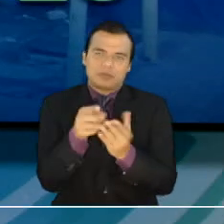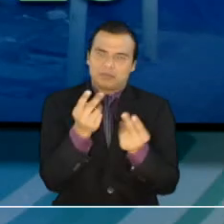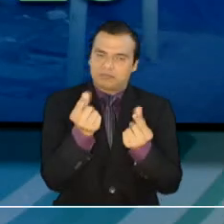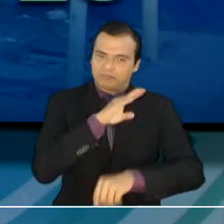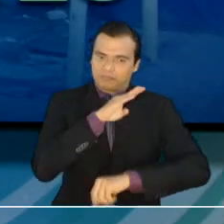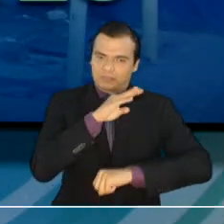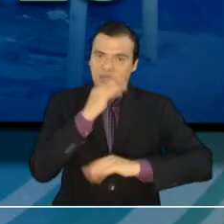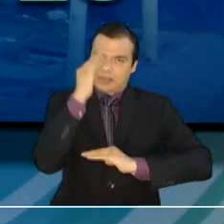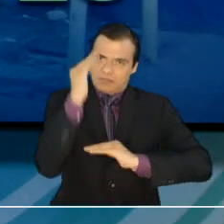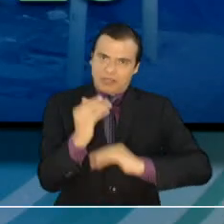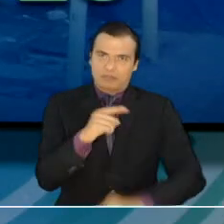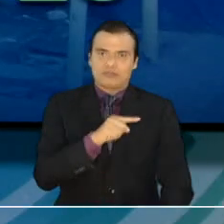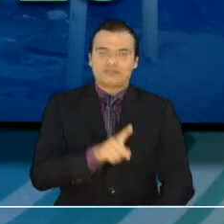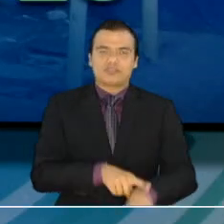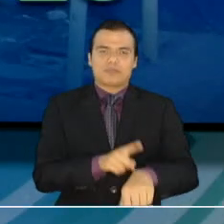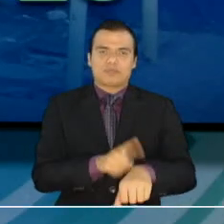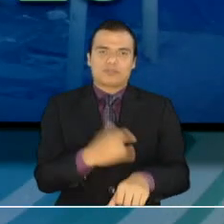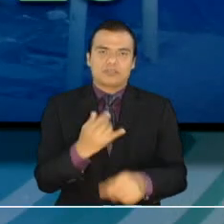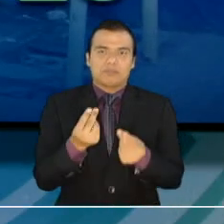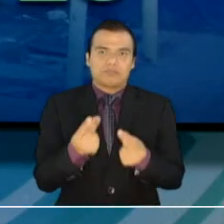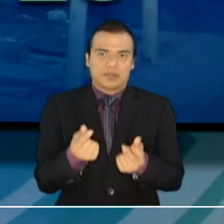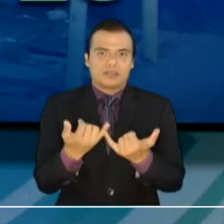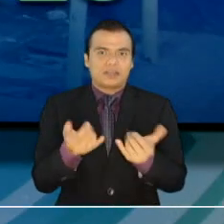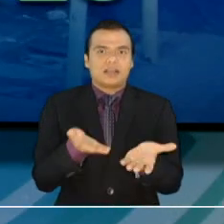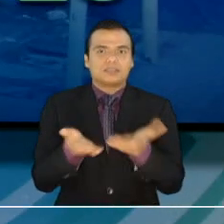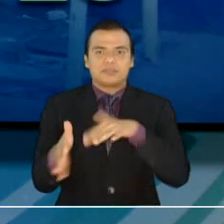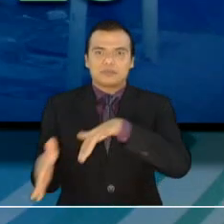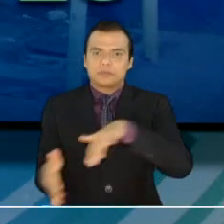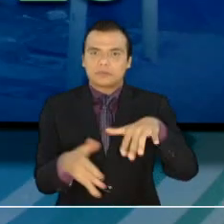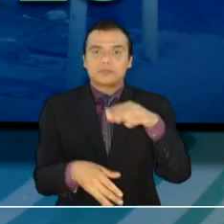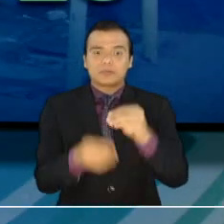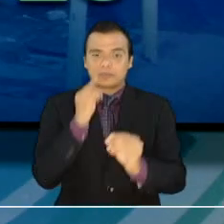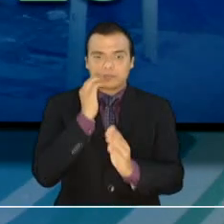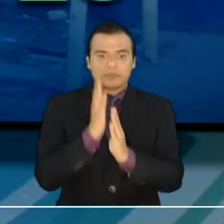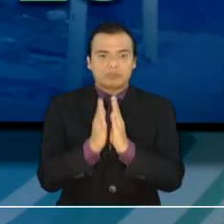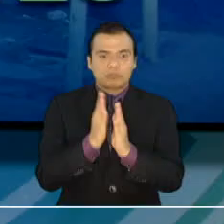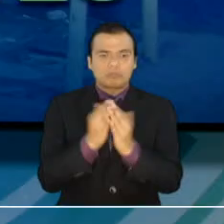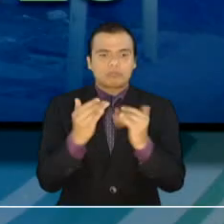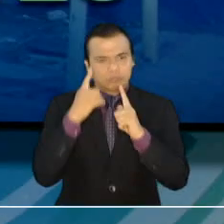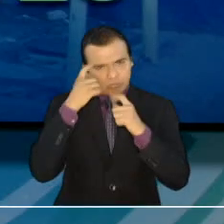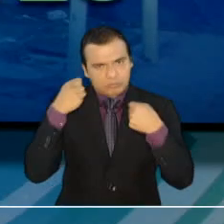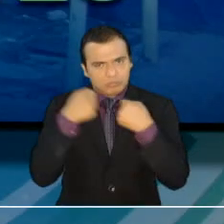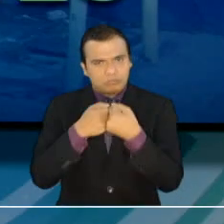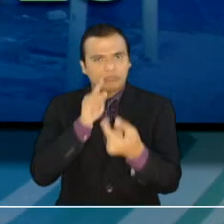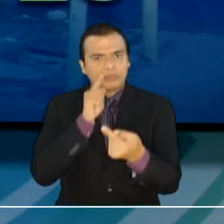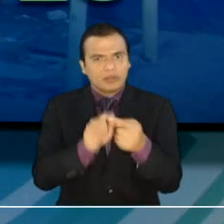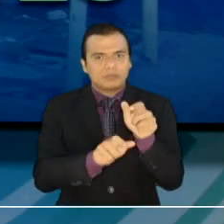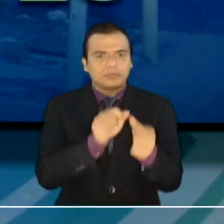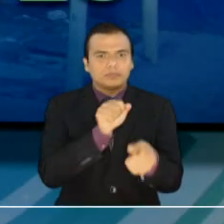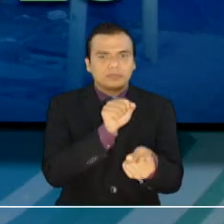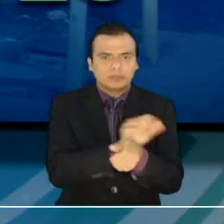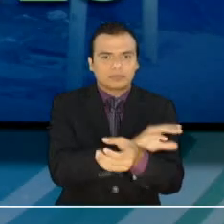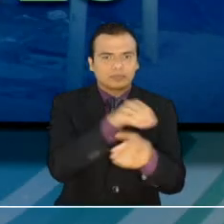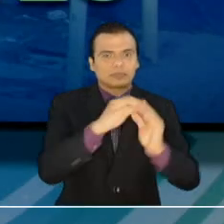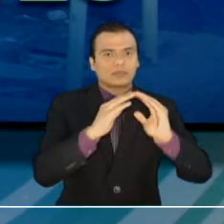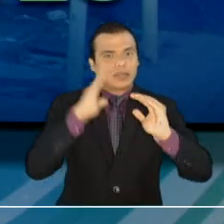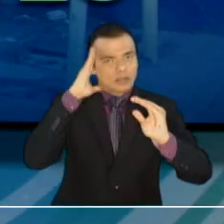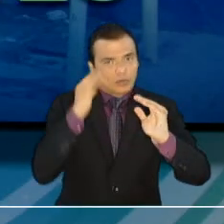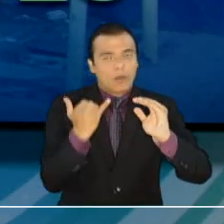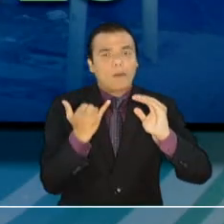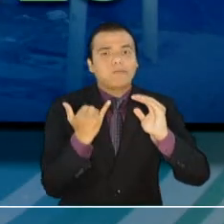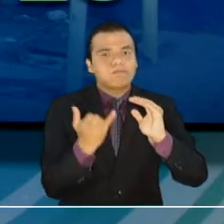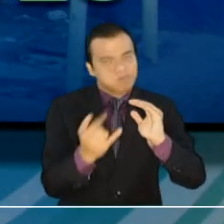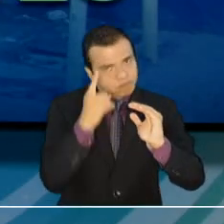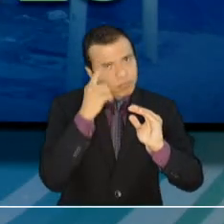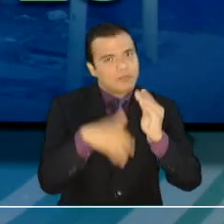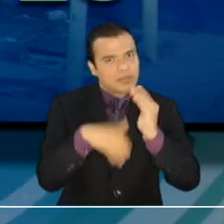y en otras noticias mientras se firmó un convenio para iniciar el traslado de internos que permanecen asinos en las estaciones de policía la